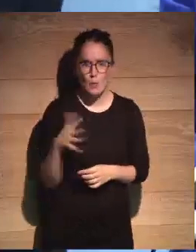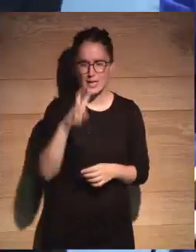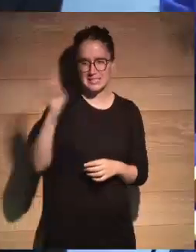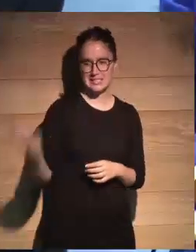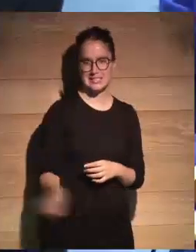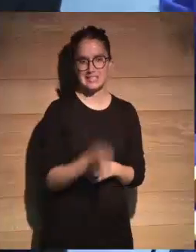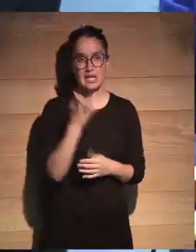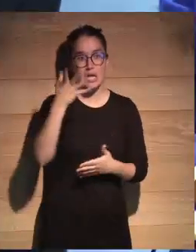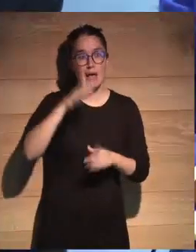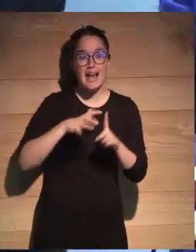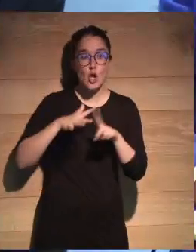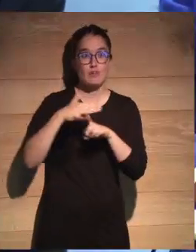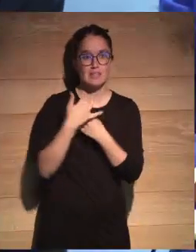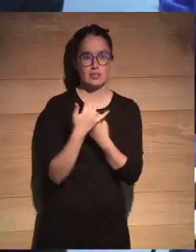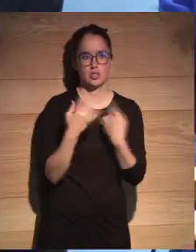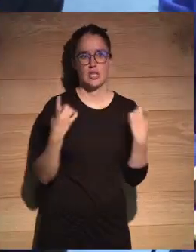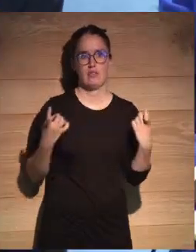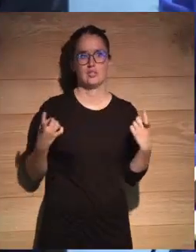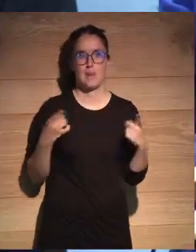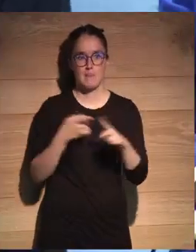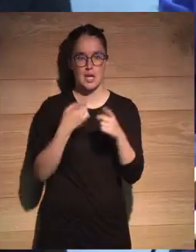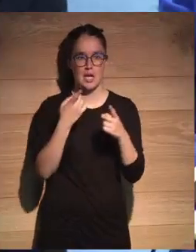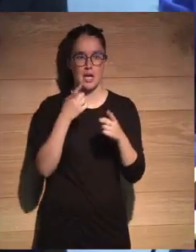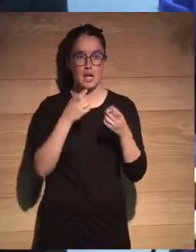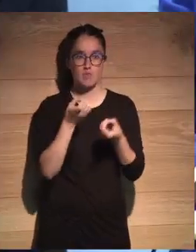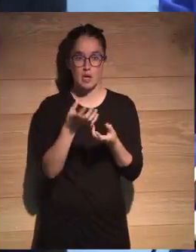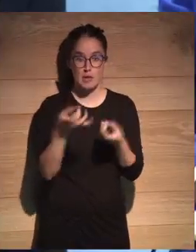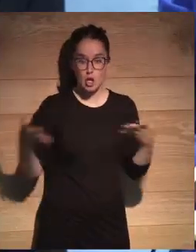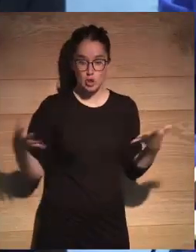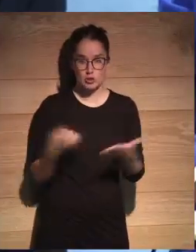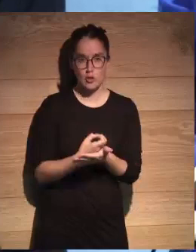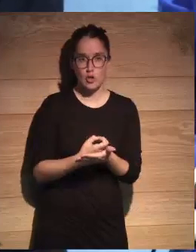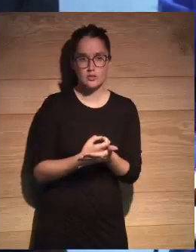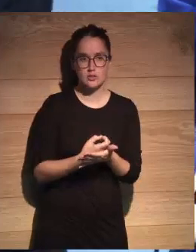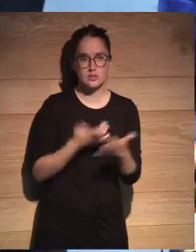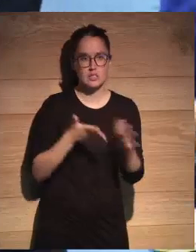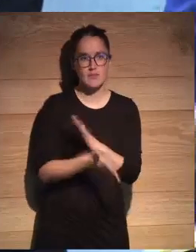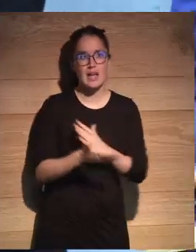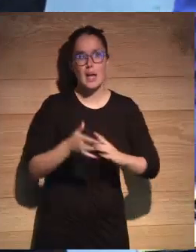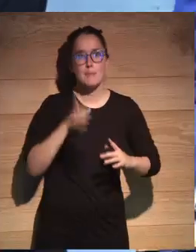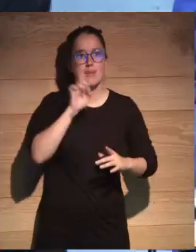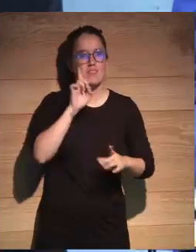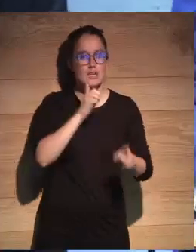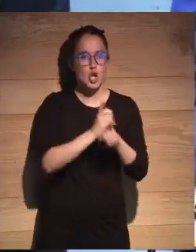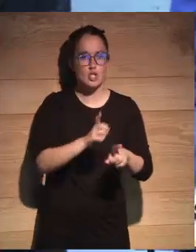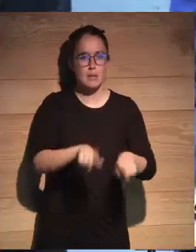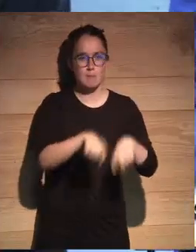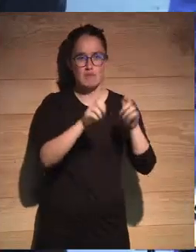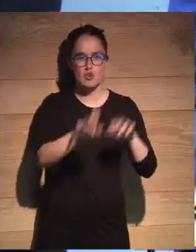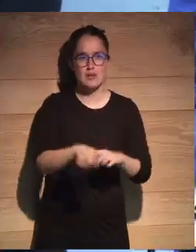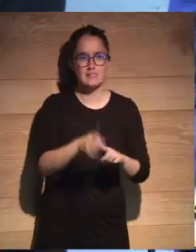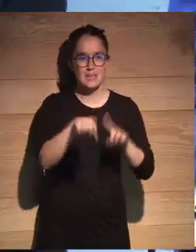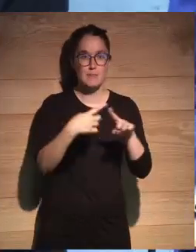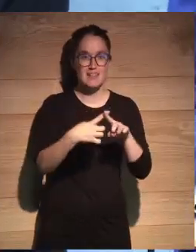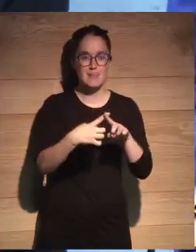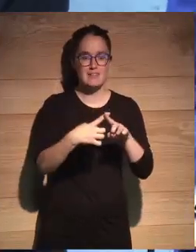etcétera, el contexto necesario por las informaciones. Todo eso, que no solamente es desmontar un bulo concreto, sino aprender